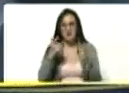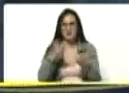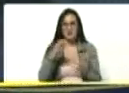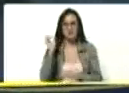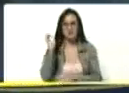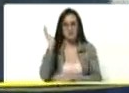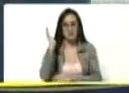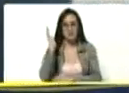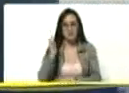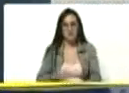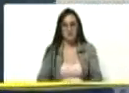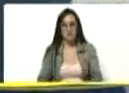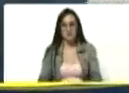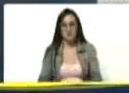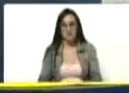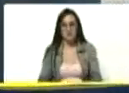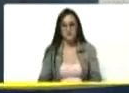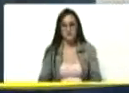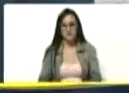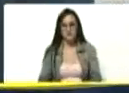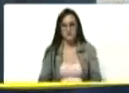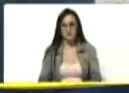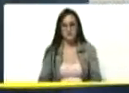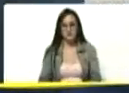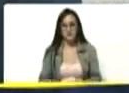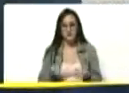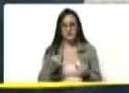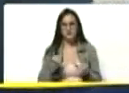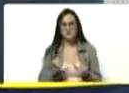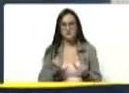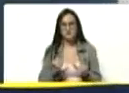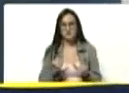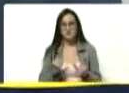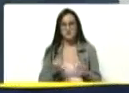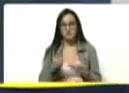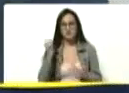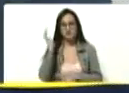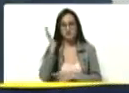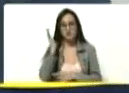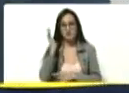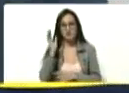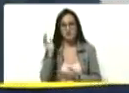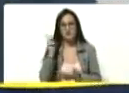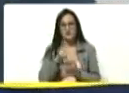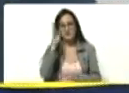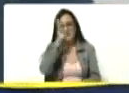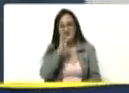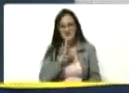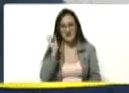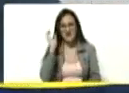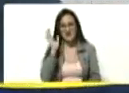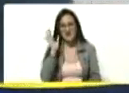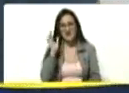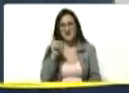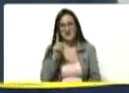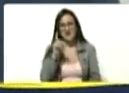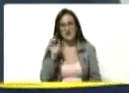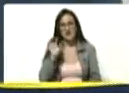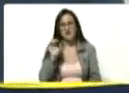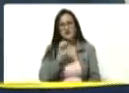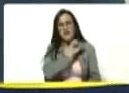Paulo. Fíjense cuánto, del foro de Sao Paulo, porque venía el foro de Sao Paulo que se iba a realizar en El